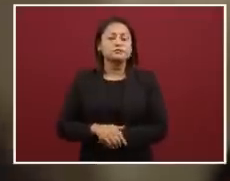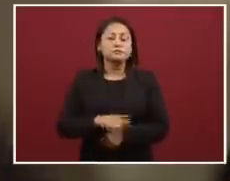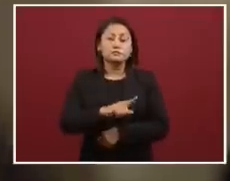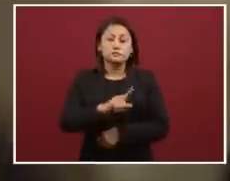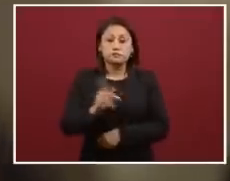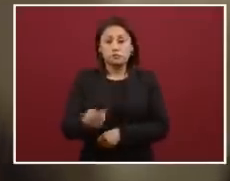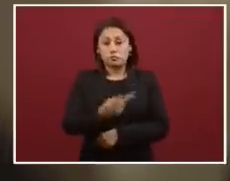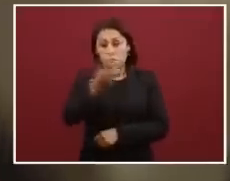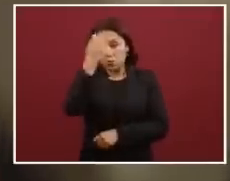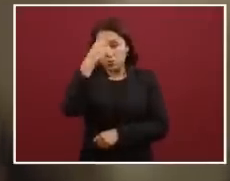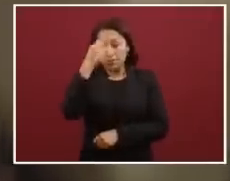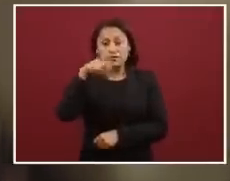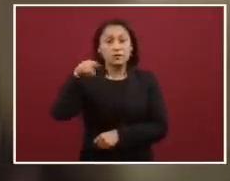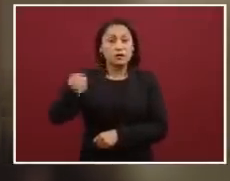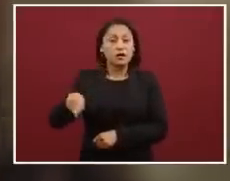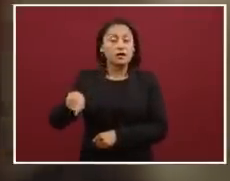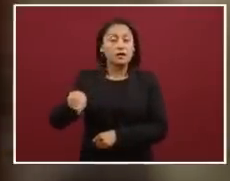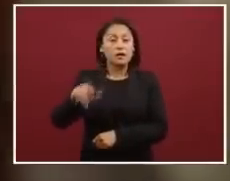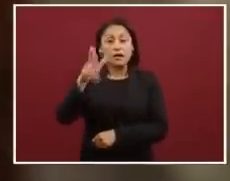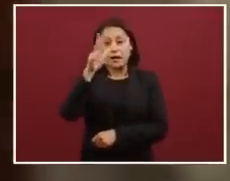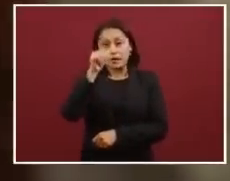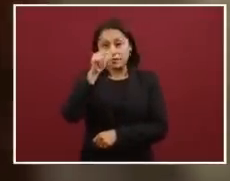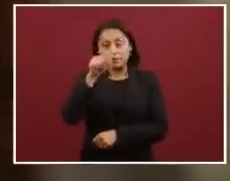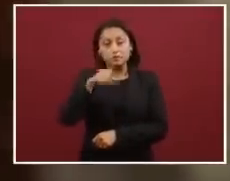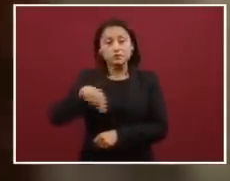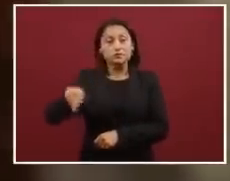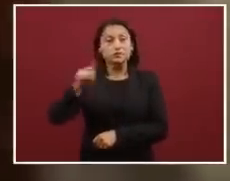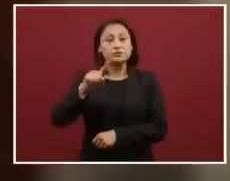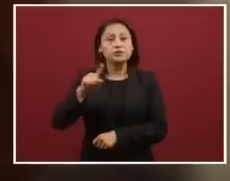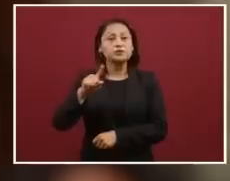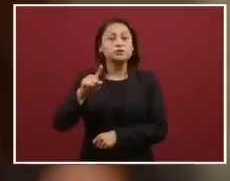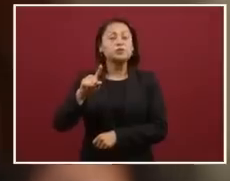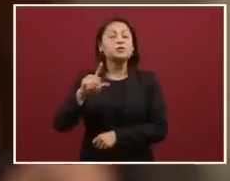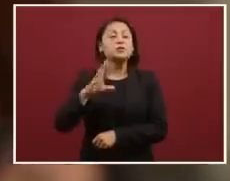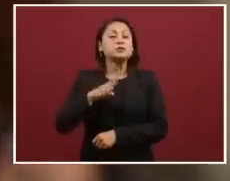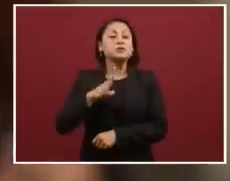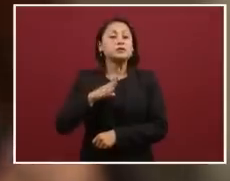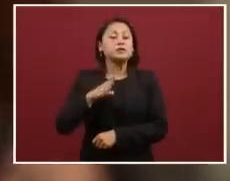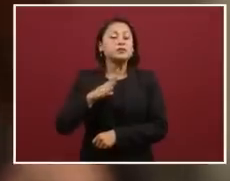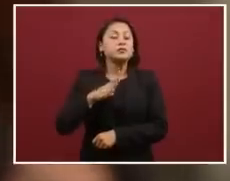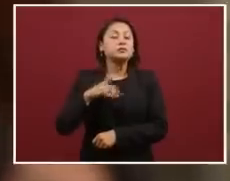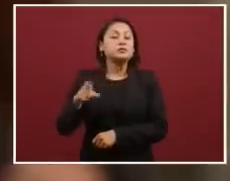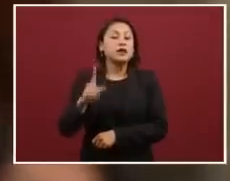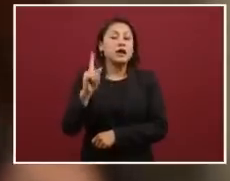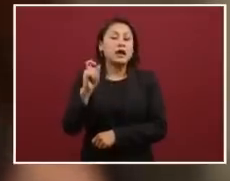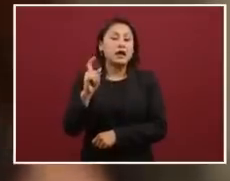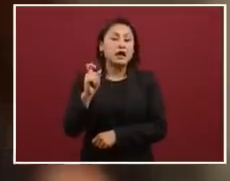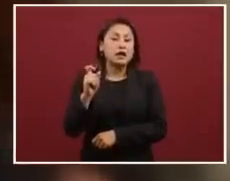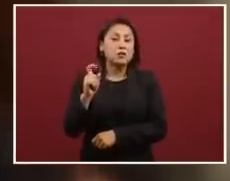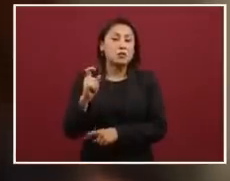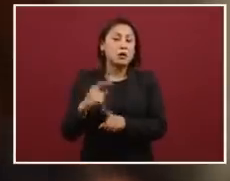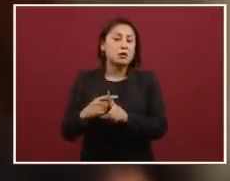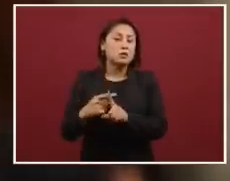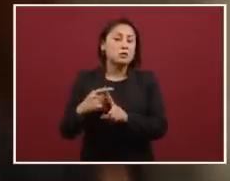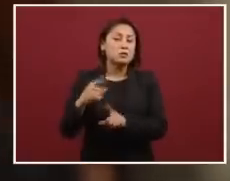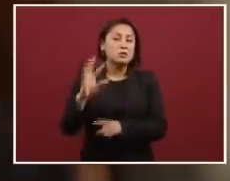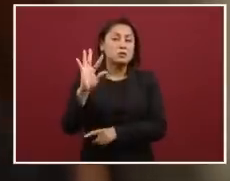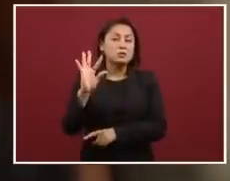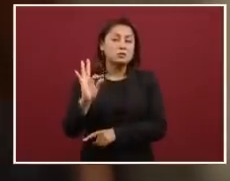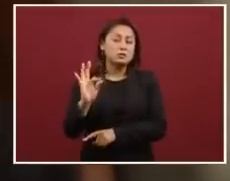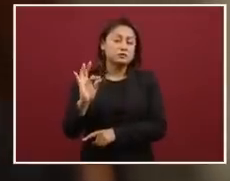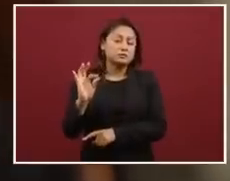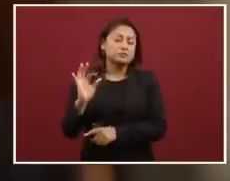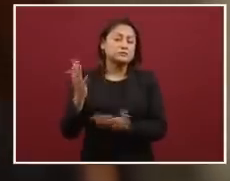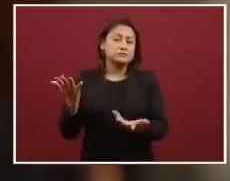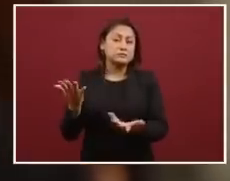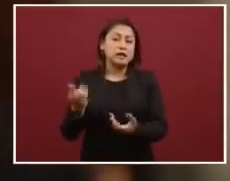capital de Hermosillo que los ciudadanos tenemos 2 horas de agua a 50 grados y aparte en algunas zonas tampoco